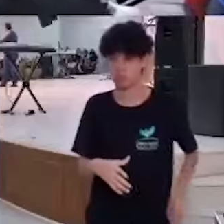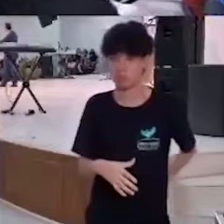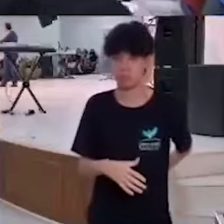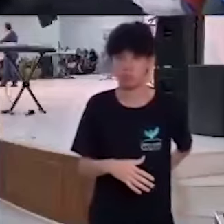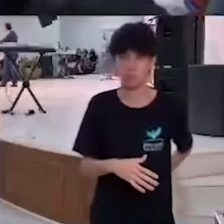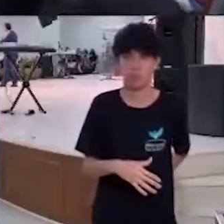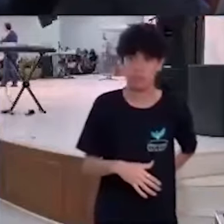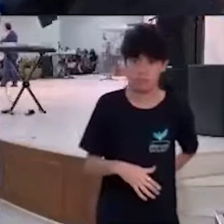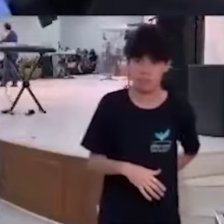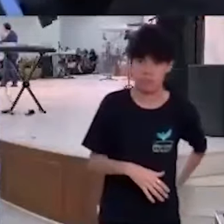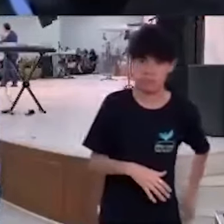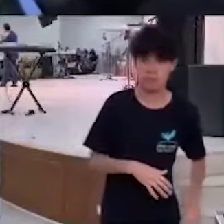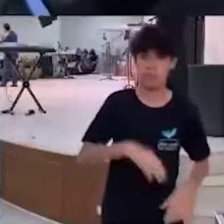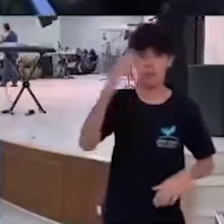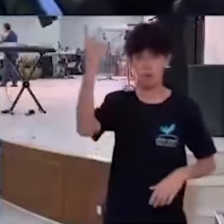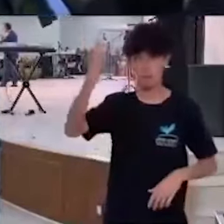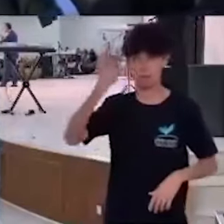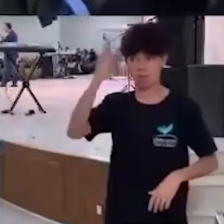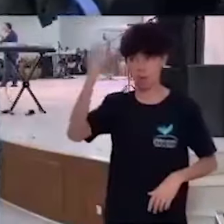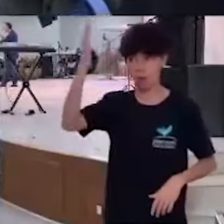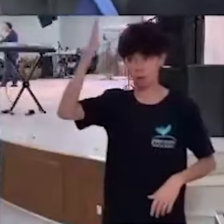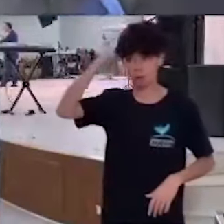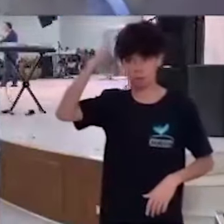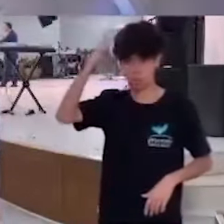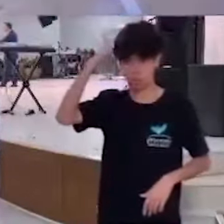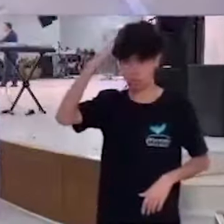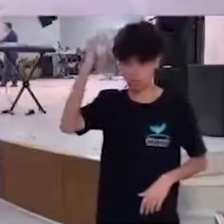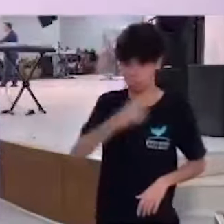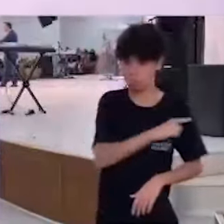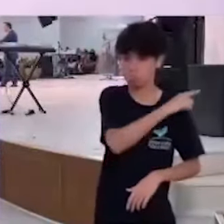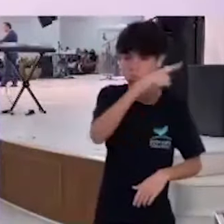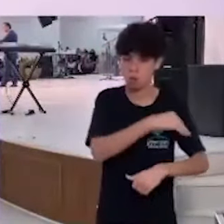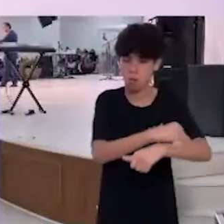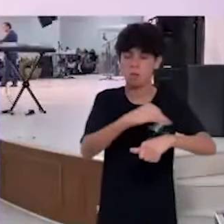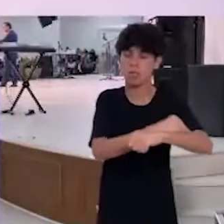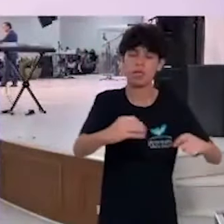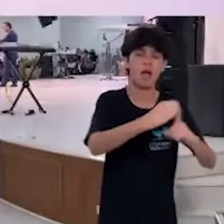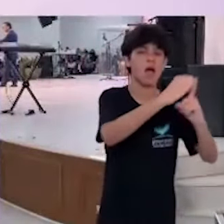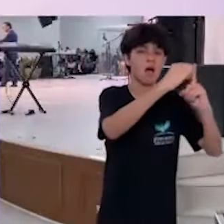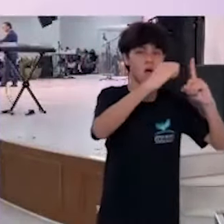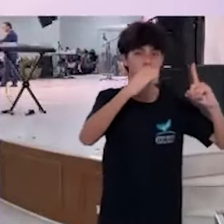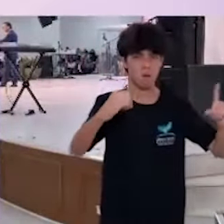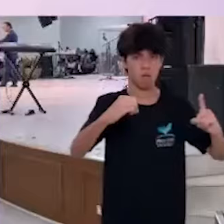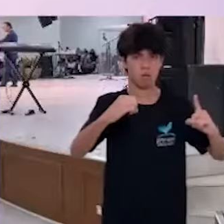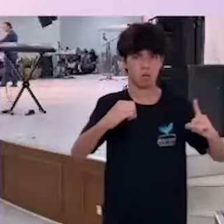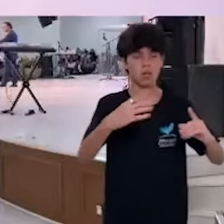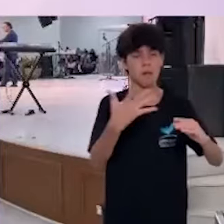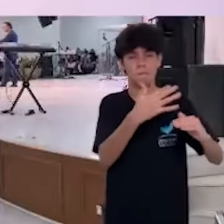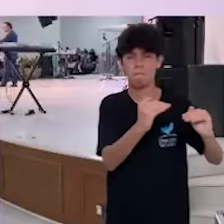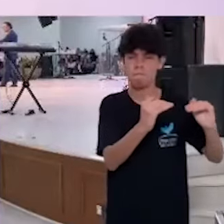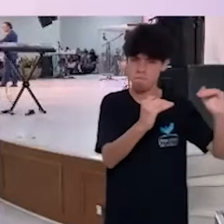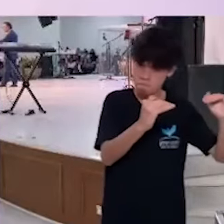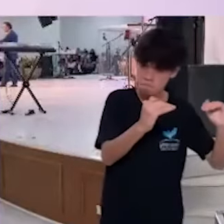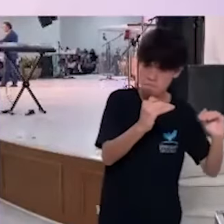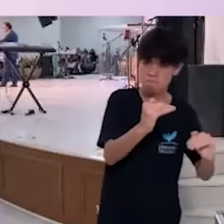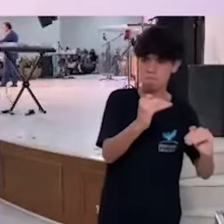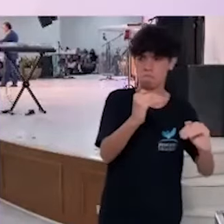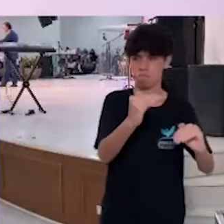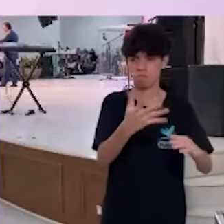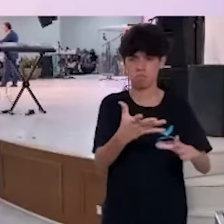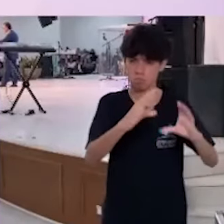pastor debe tener su casa en orden, a su esposa y a sus hijos en sujeción, le dijo Pablo a